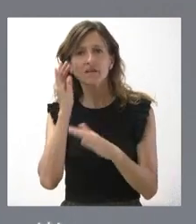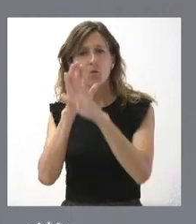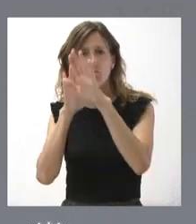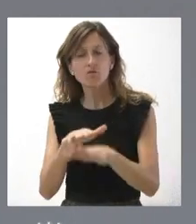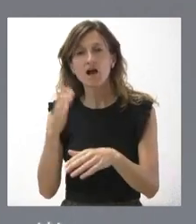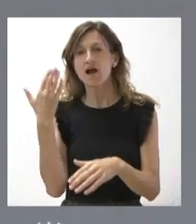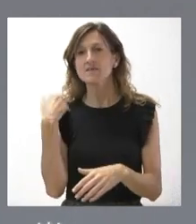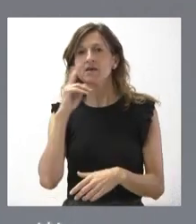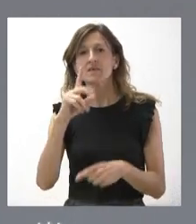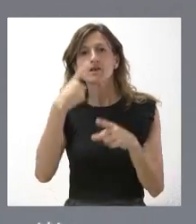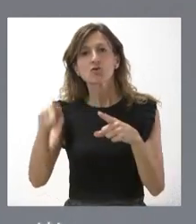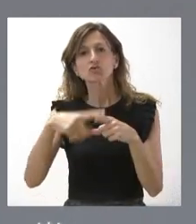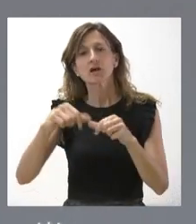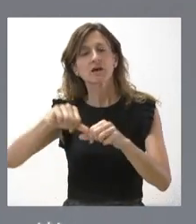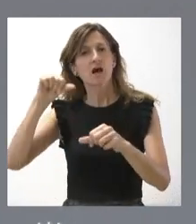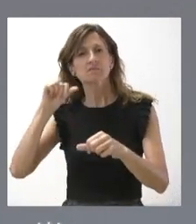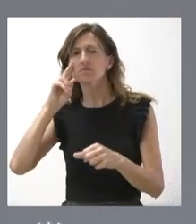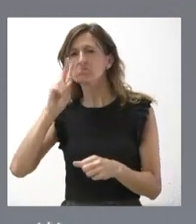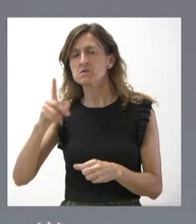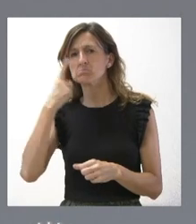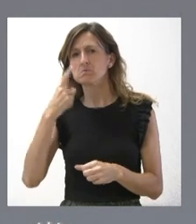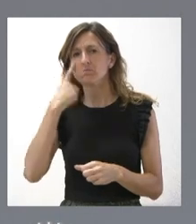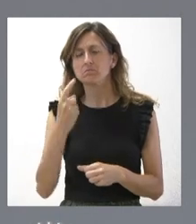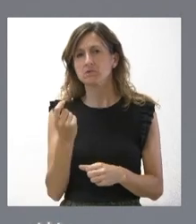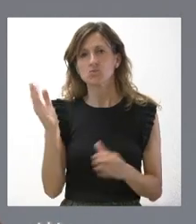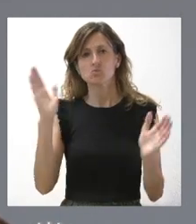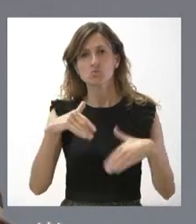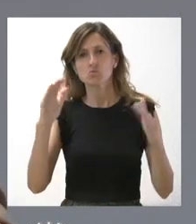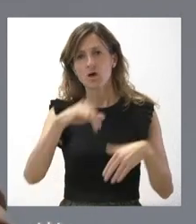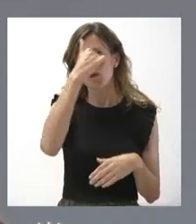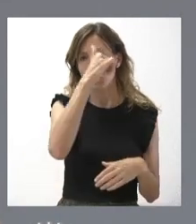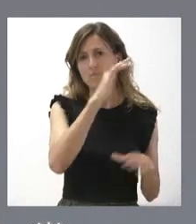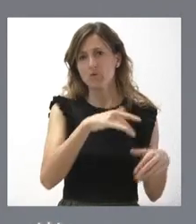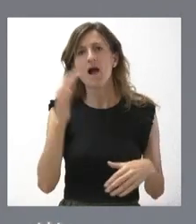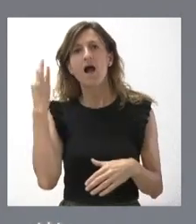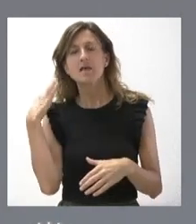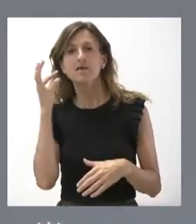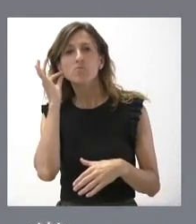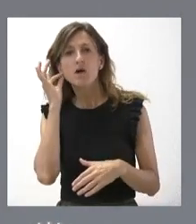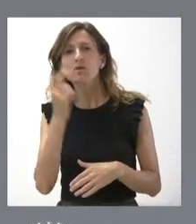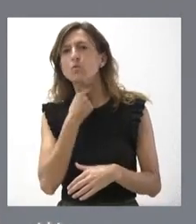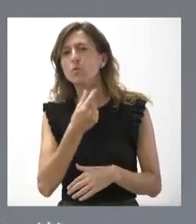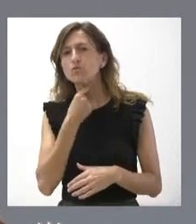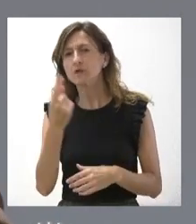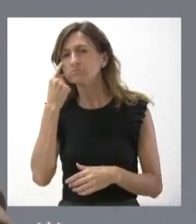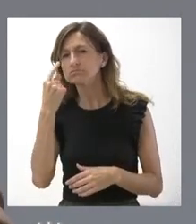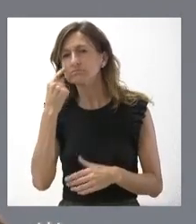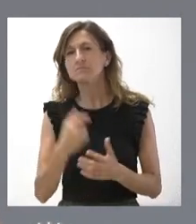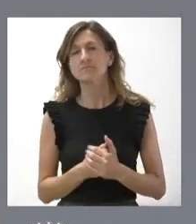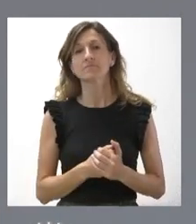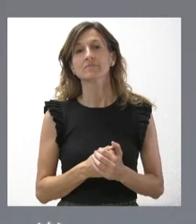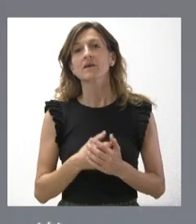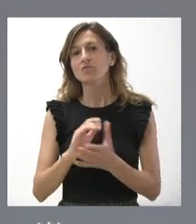vi cosas que no suelo ver en los pocos partidos que veo masculinos, que me gustaron mucho. En cualquier caso,